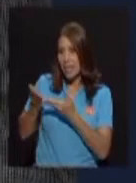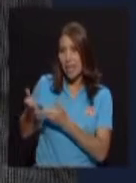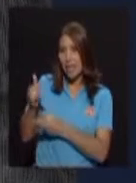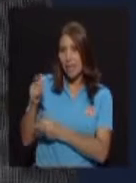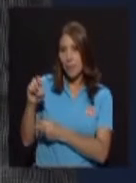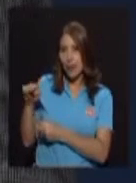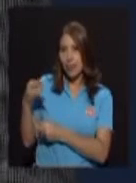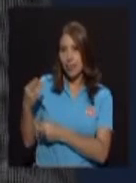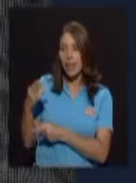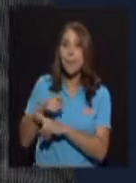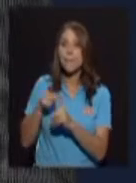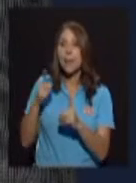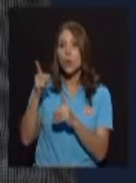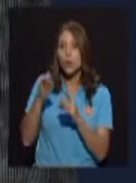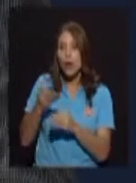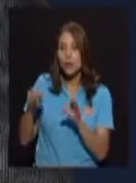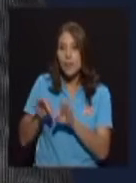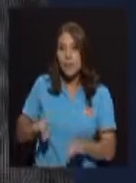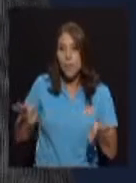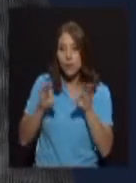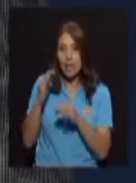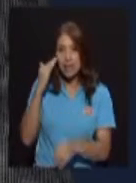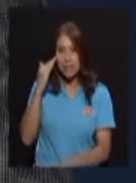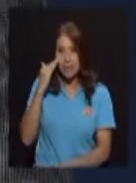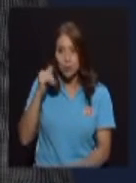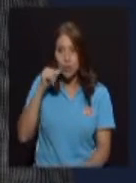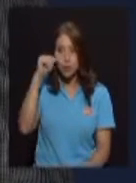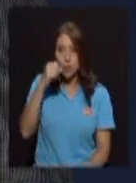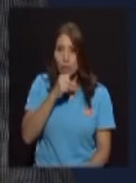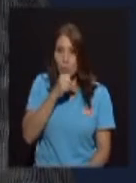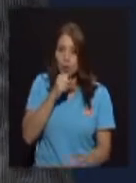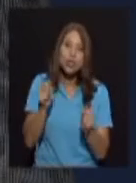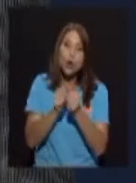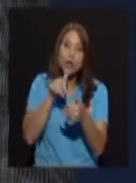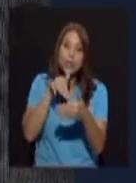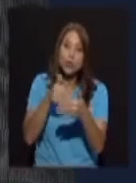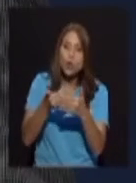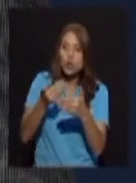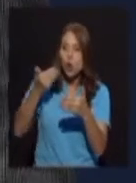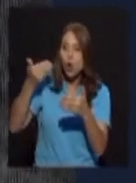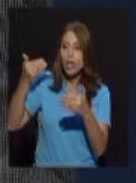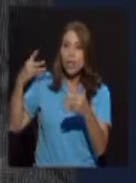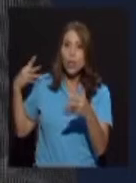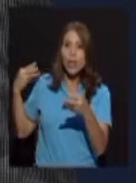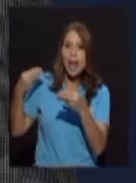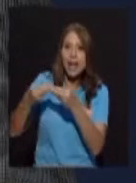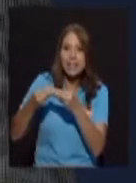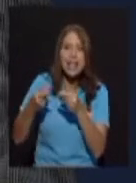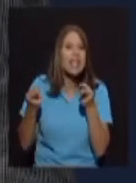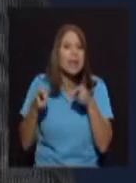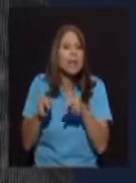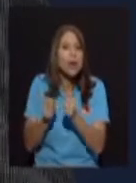importante de lo que sabemos de los adultos mayores a partir de los estudios longitudinales es qué es lo que pasa con la